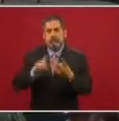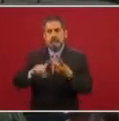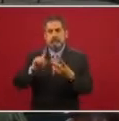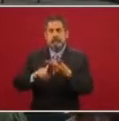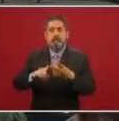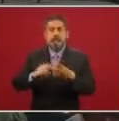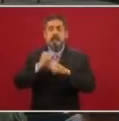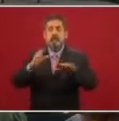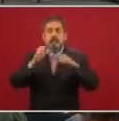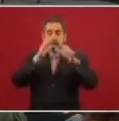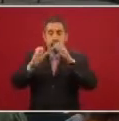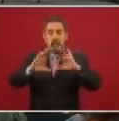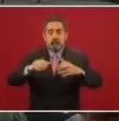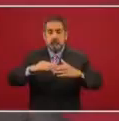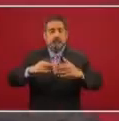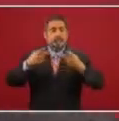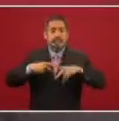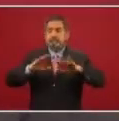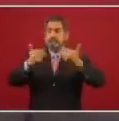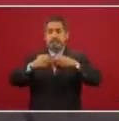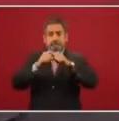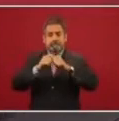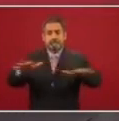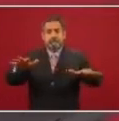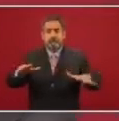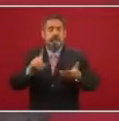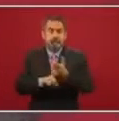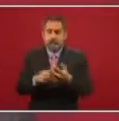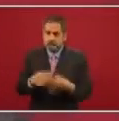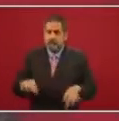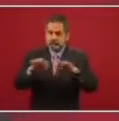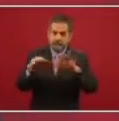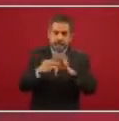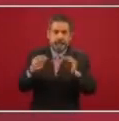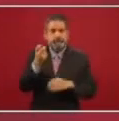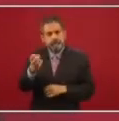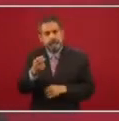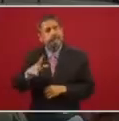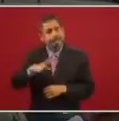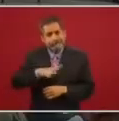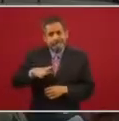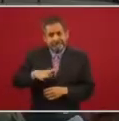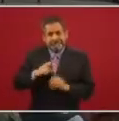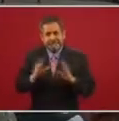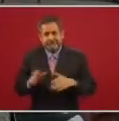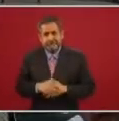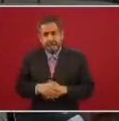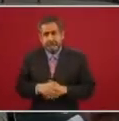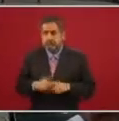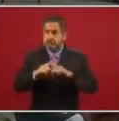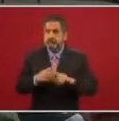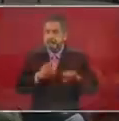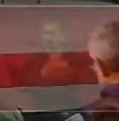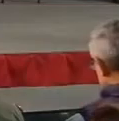que es la comunicación al público esta es importante pero este existe en los estados